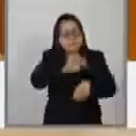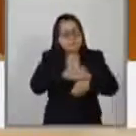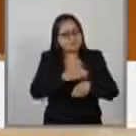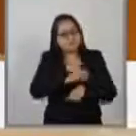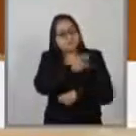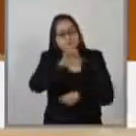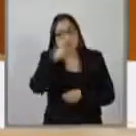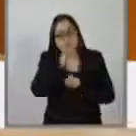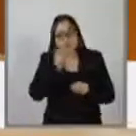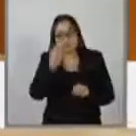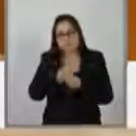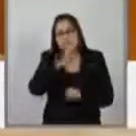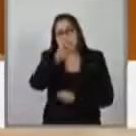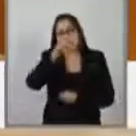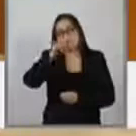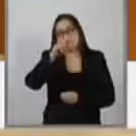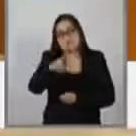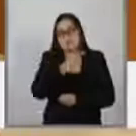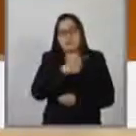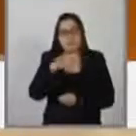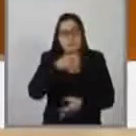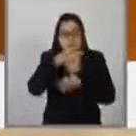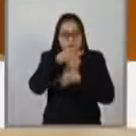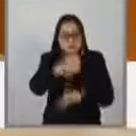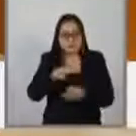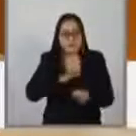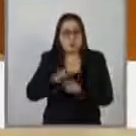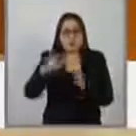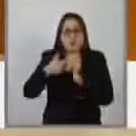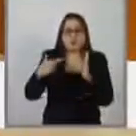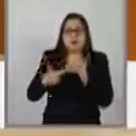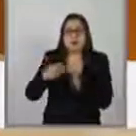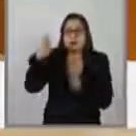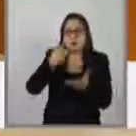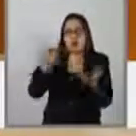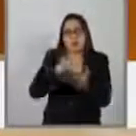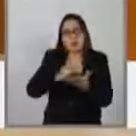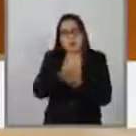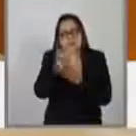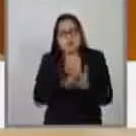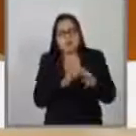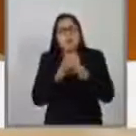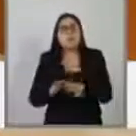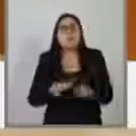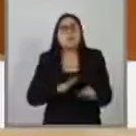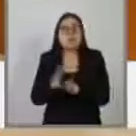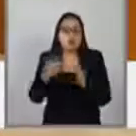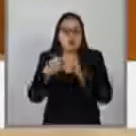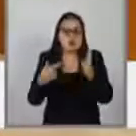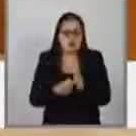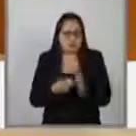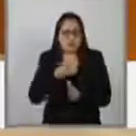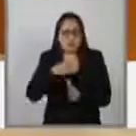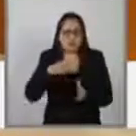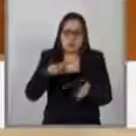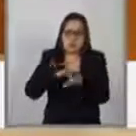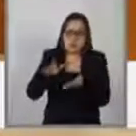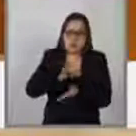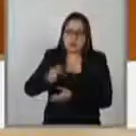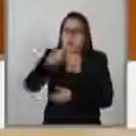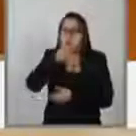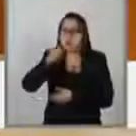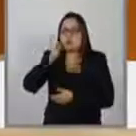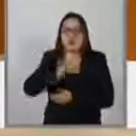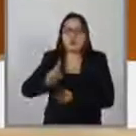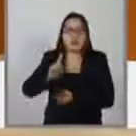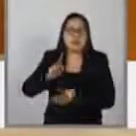a la Secretaría de Bienestar para que publique a la brevedad las reglas de operación del programa y garantice el apoyo a madres y padres